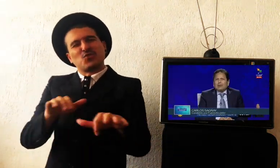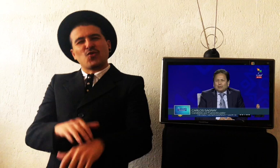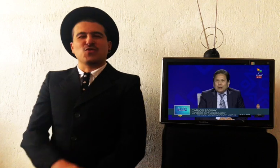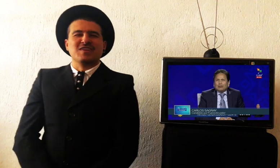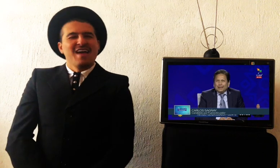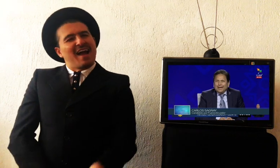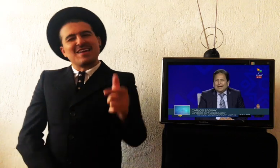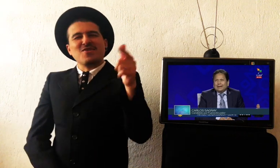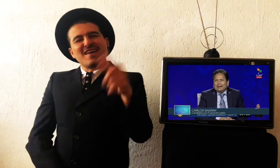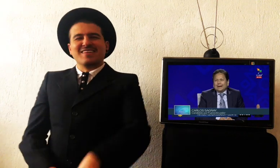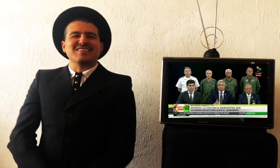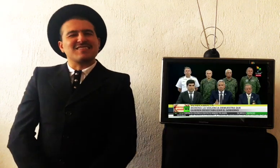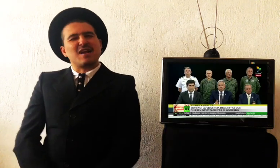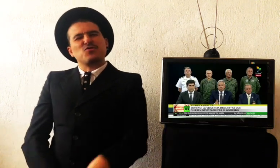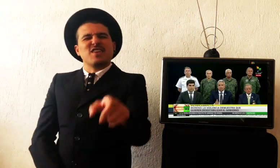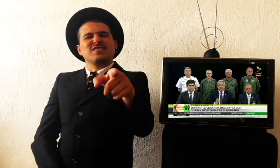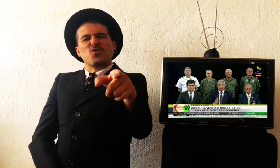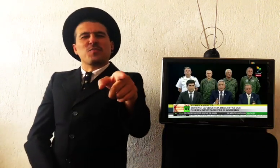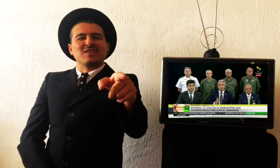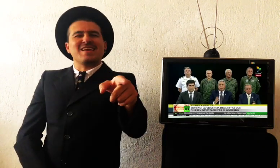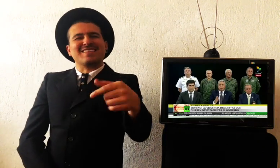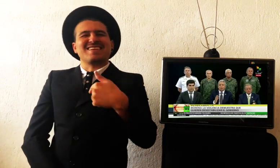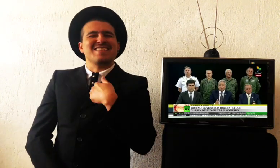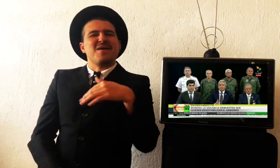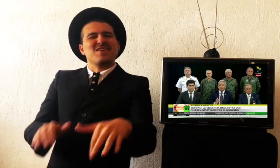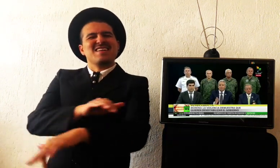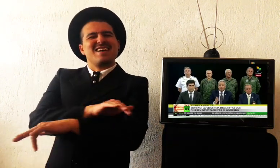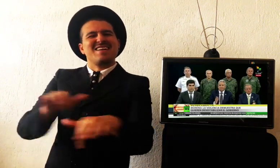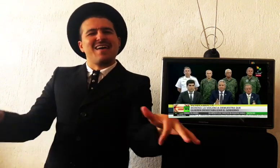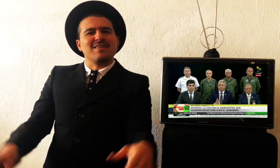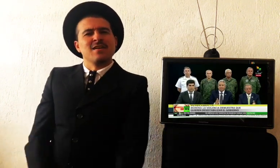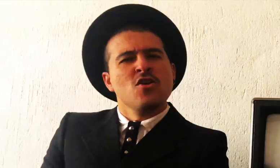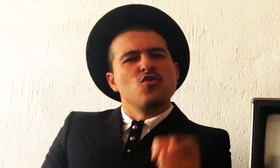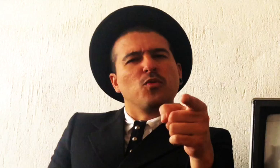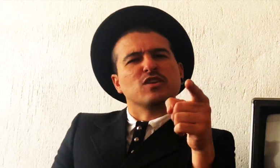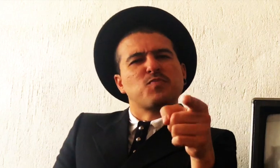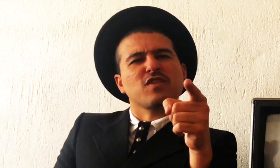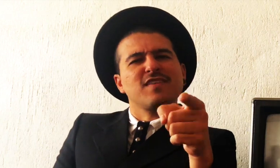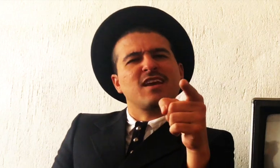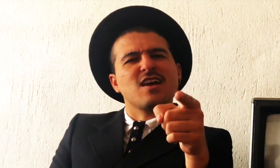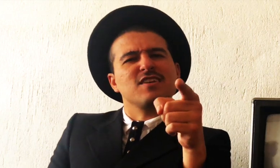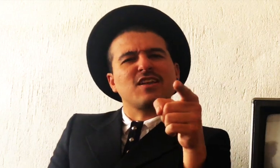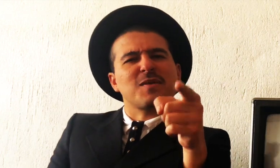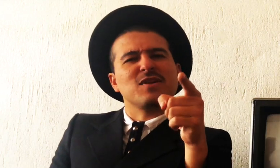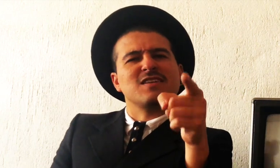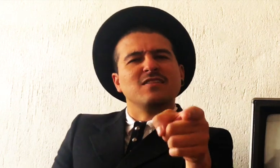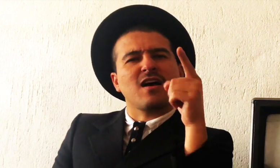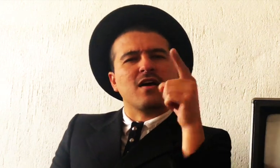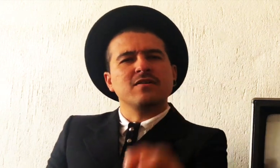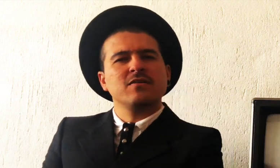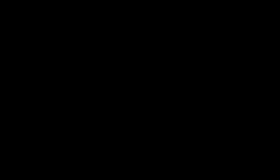Así son todos, aquí no hay nadie quien se salve Ustedes no representan ni a mí ni a nadie No votes por nadie que nadie te